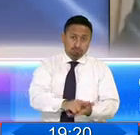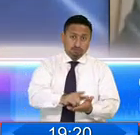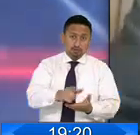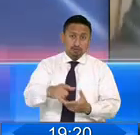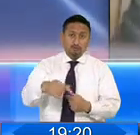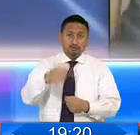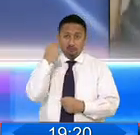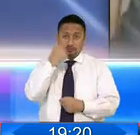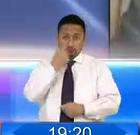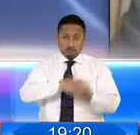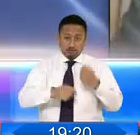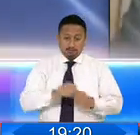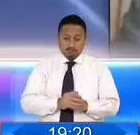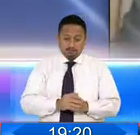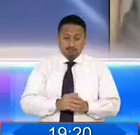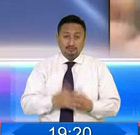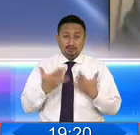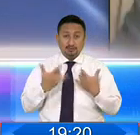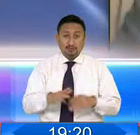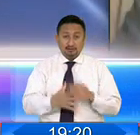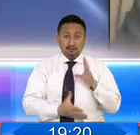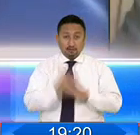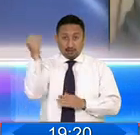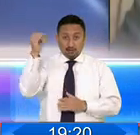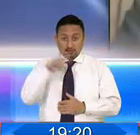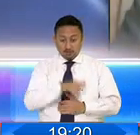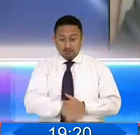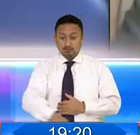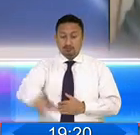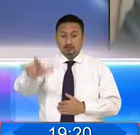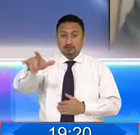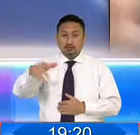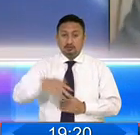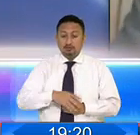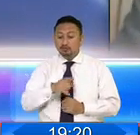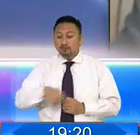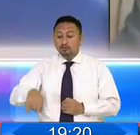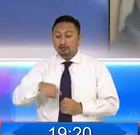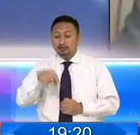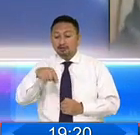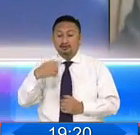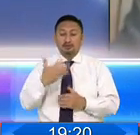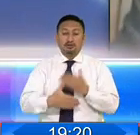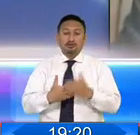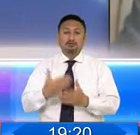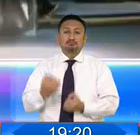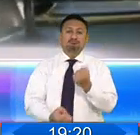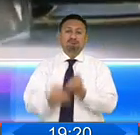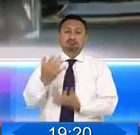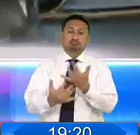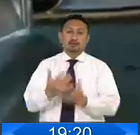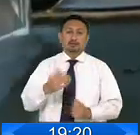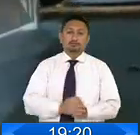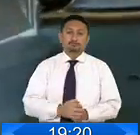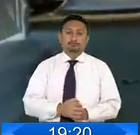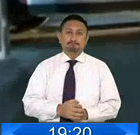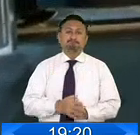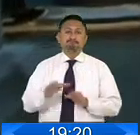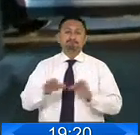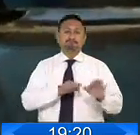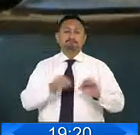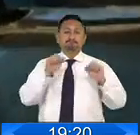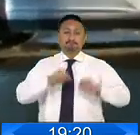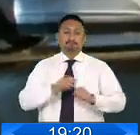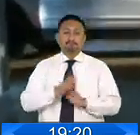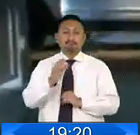luego son captadas ya cuando relativamente aterrizan y luego son quemadas, incineradas. Explica que se debe reforzar